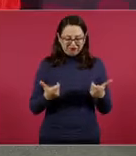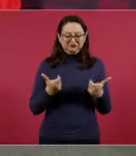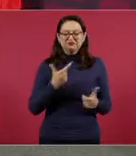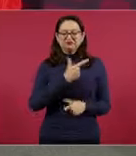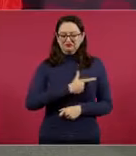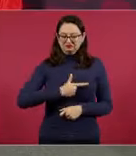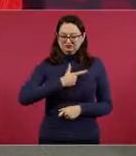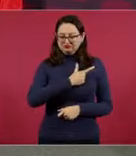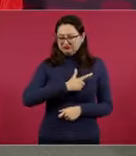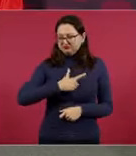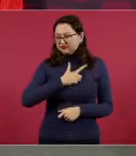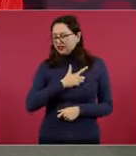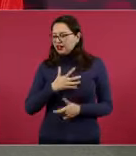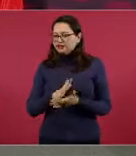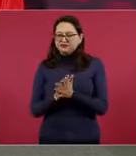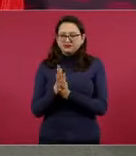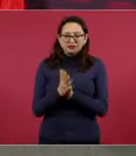cuenta